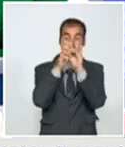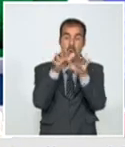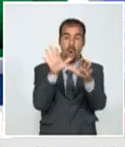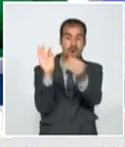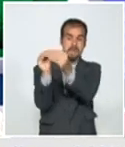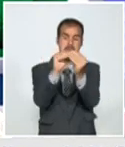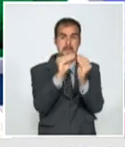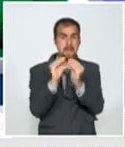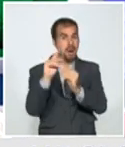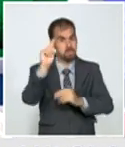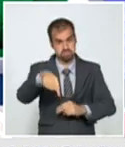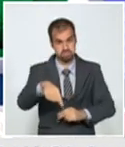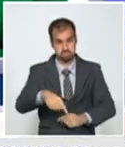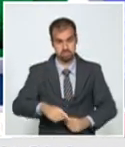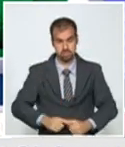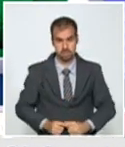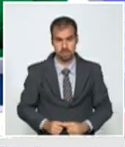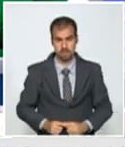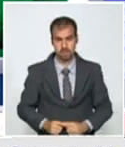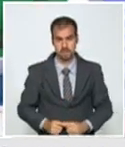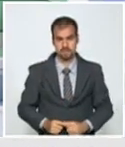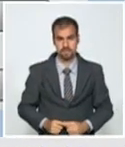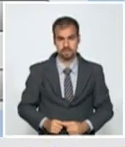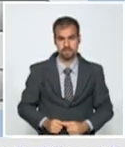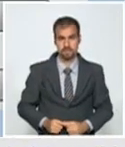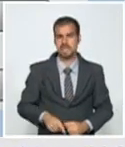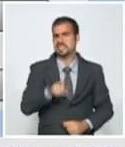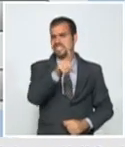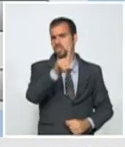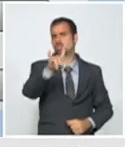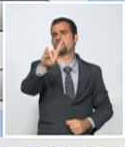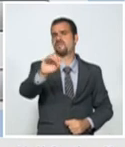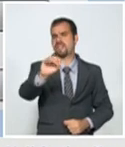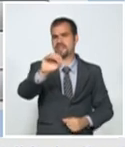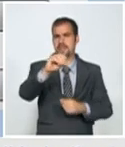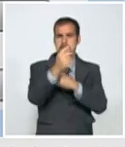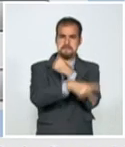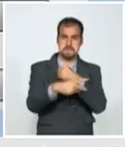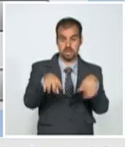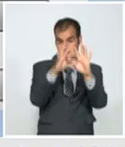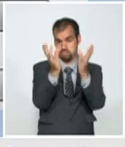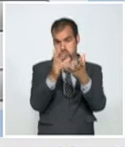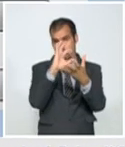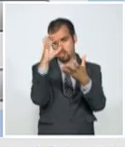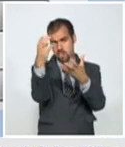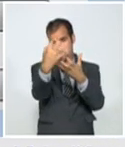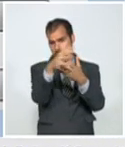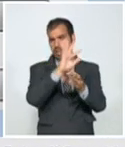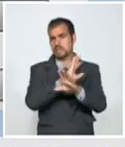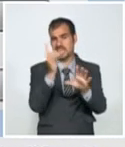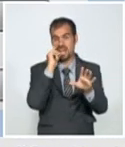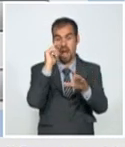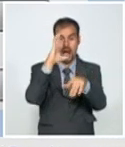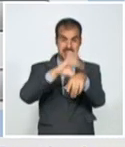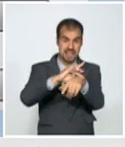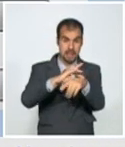los 190 países y los 29 territorios, ya la cifra de casos confirmados asciende a